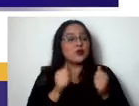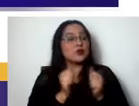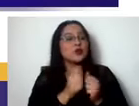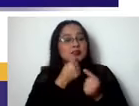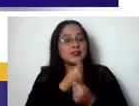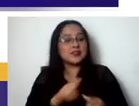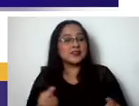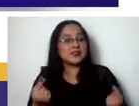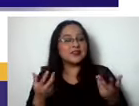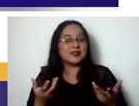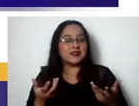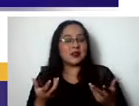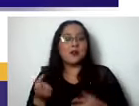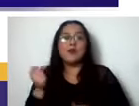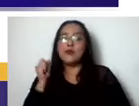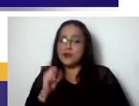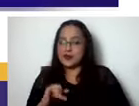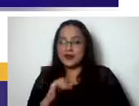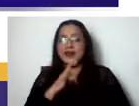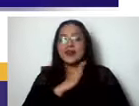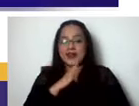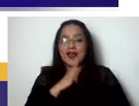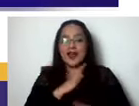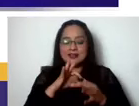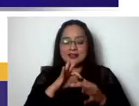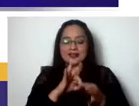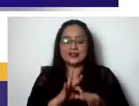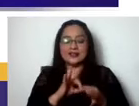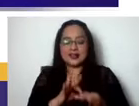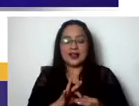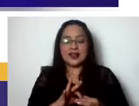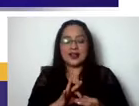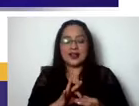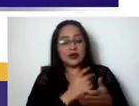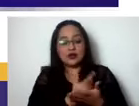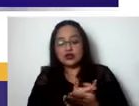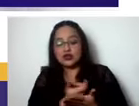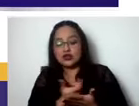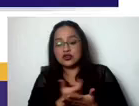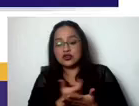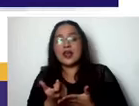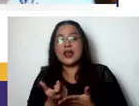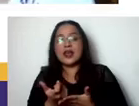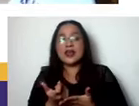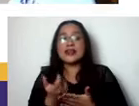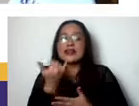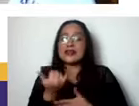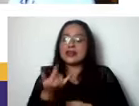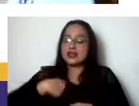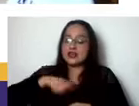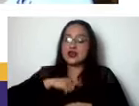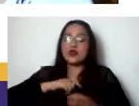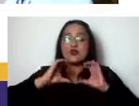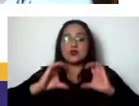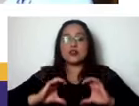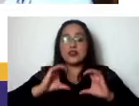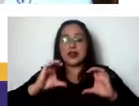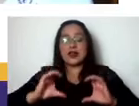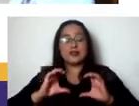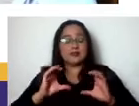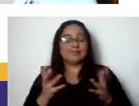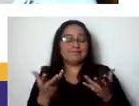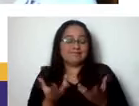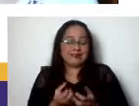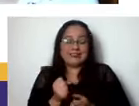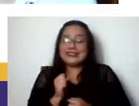trabajos. Entonces, sí es algo que está absolutamente ligado. El trabajo remunerado y nuestros cuidados como mujeres